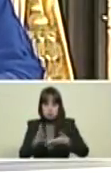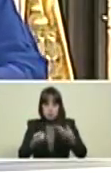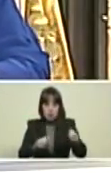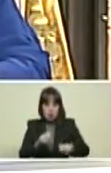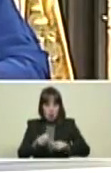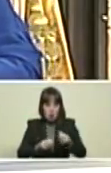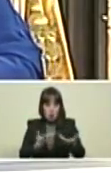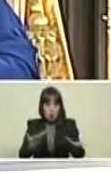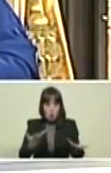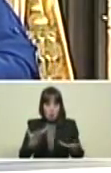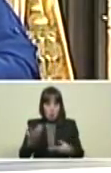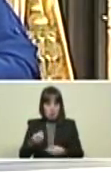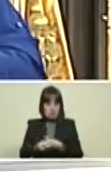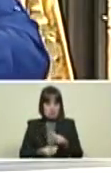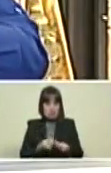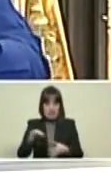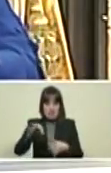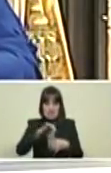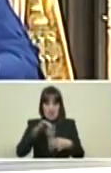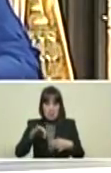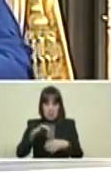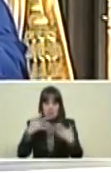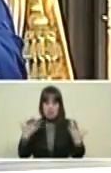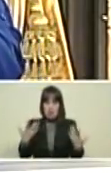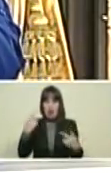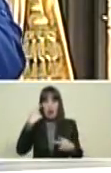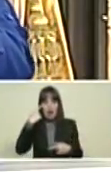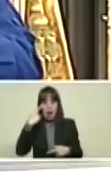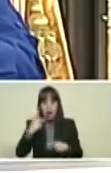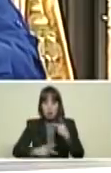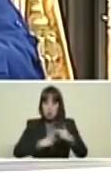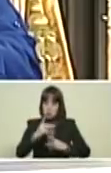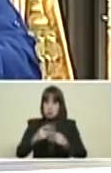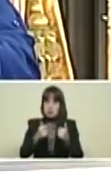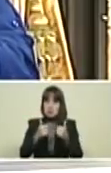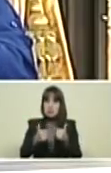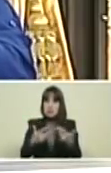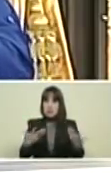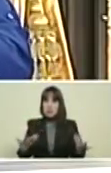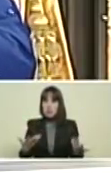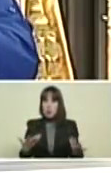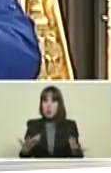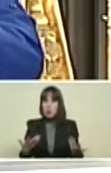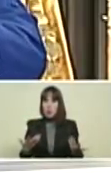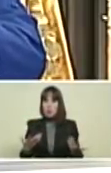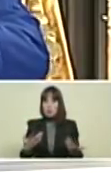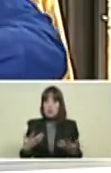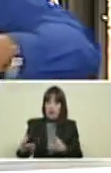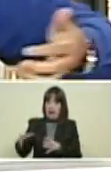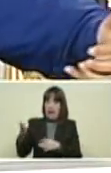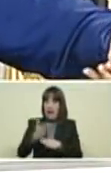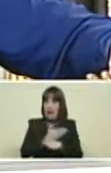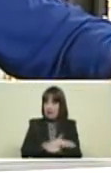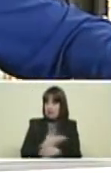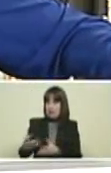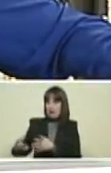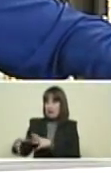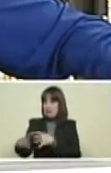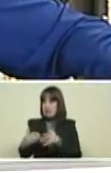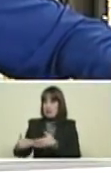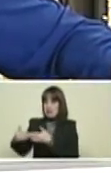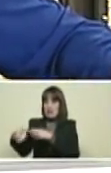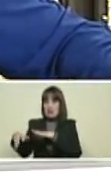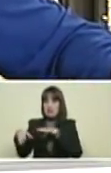valorar todo el hecho productivo que el capitalismo se encargó de desencajar hace más de 100